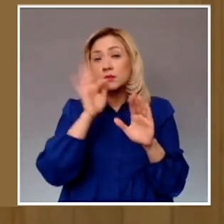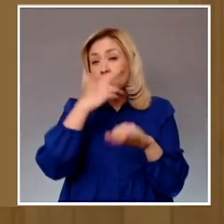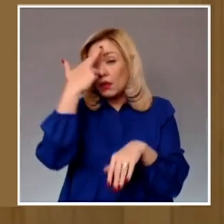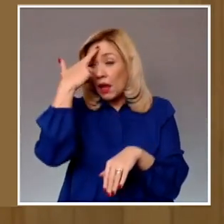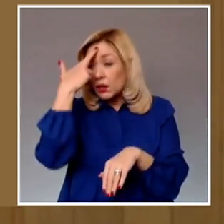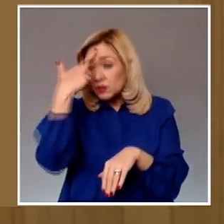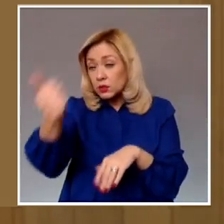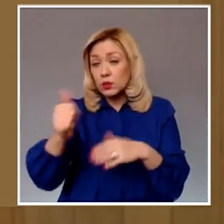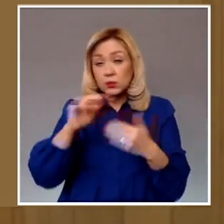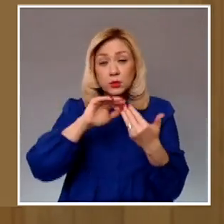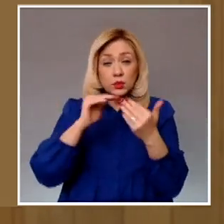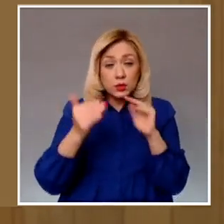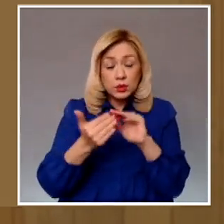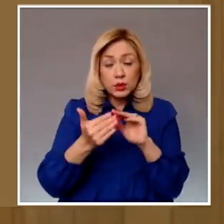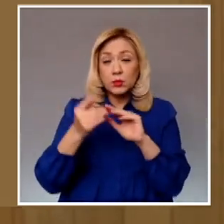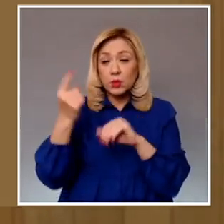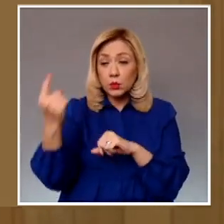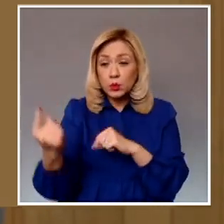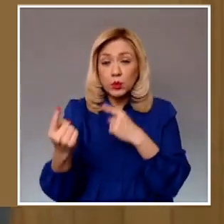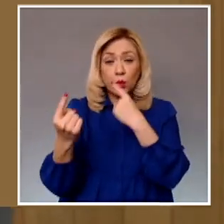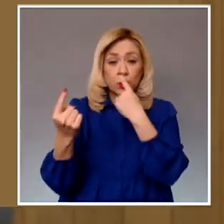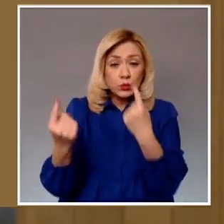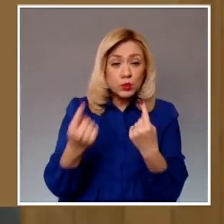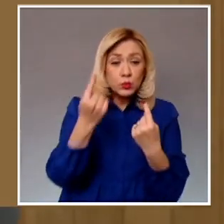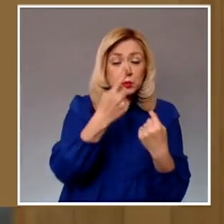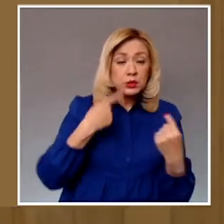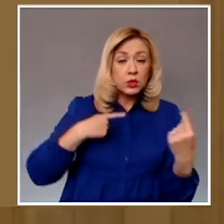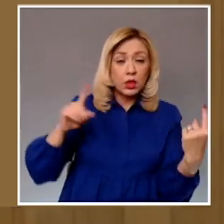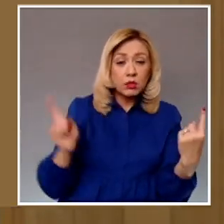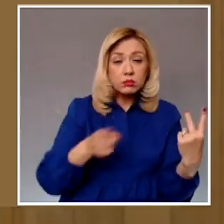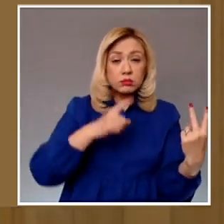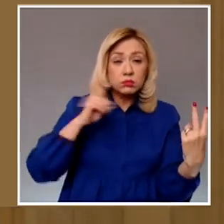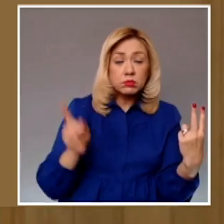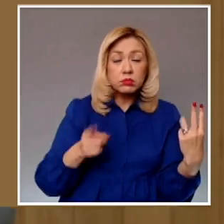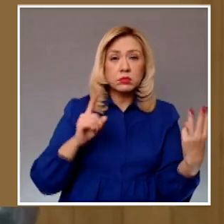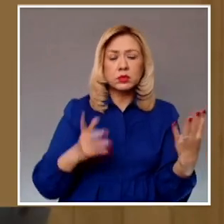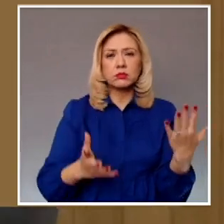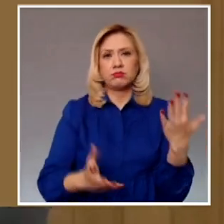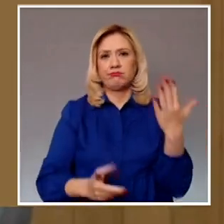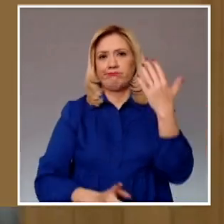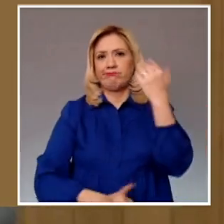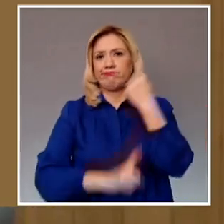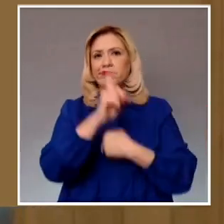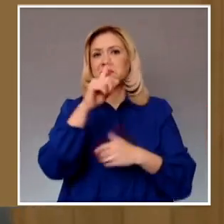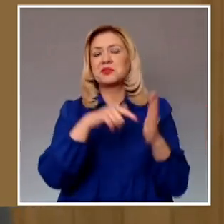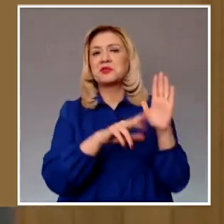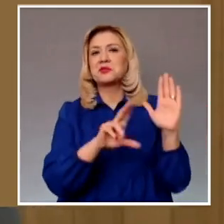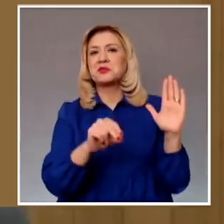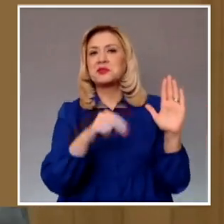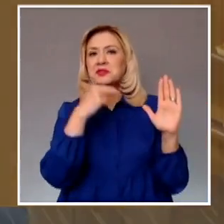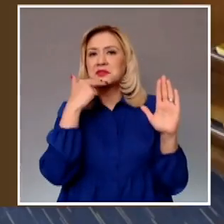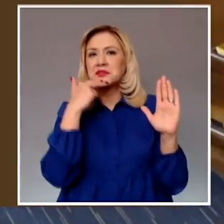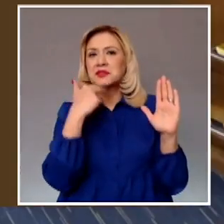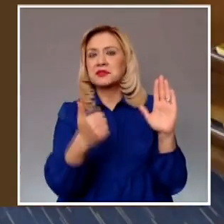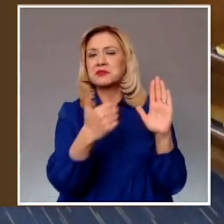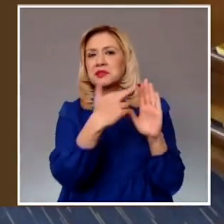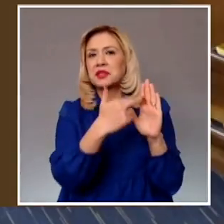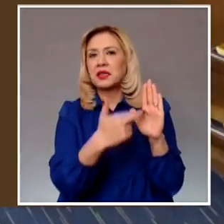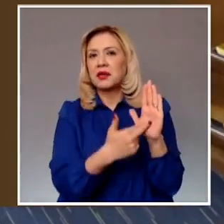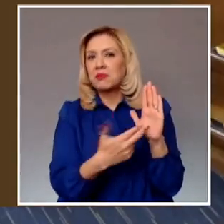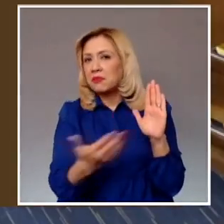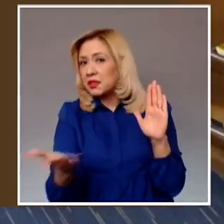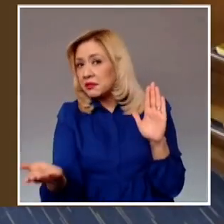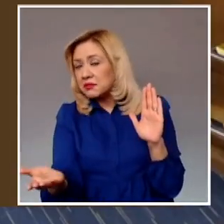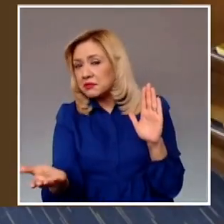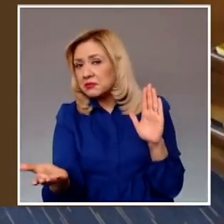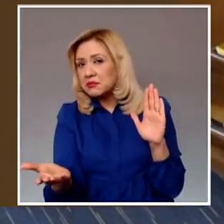de los contendientes, pues ciertamente tendríamos el problema de que la regla no serviría para ser una regla. La Sala solo revocó